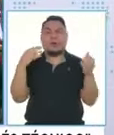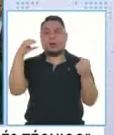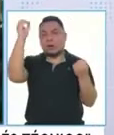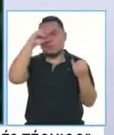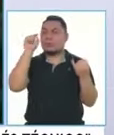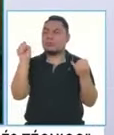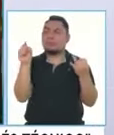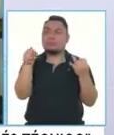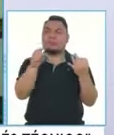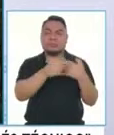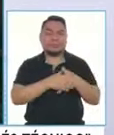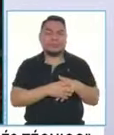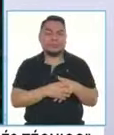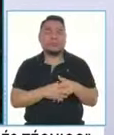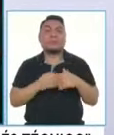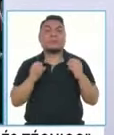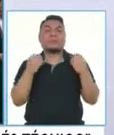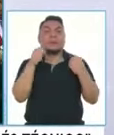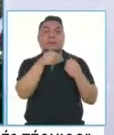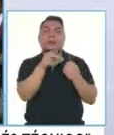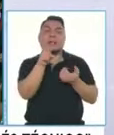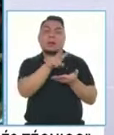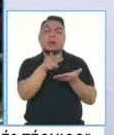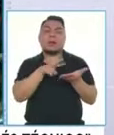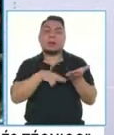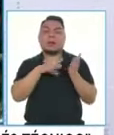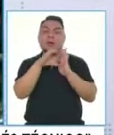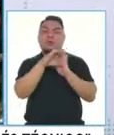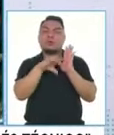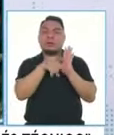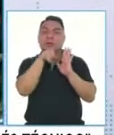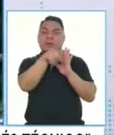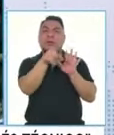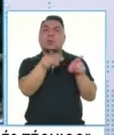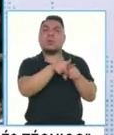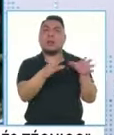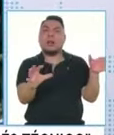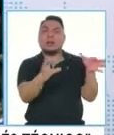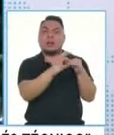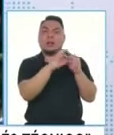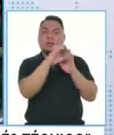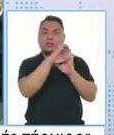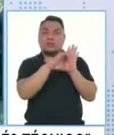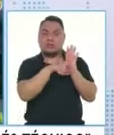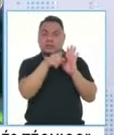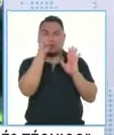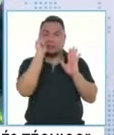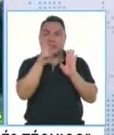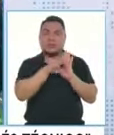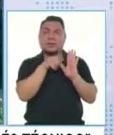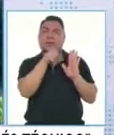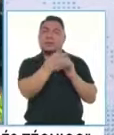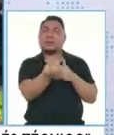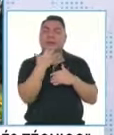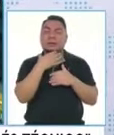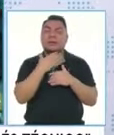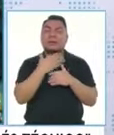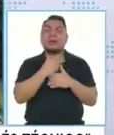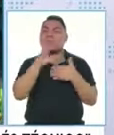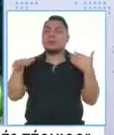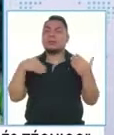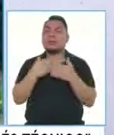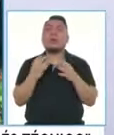opinión, porque va a leer la Constitución y nos va a decir a todos nosotros cómo debe leerse